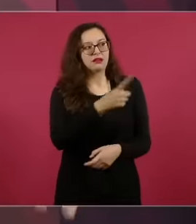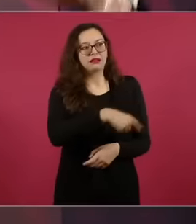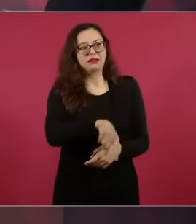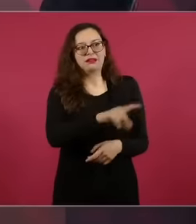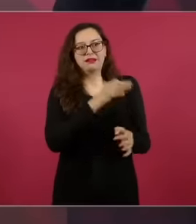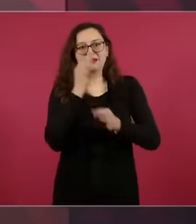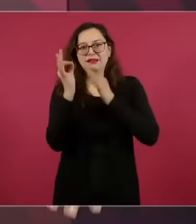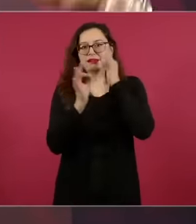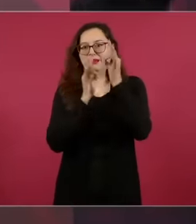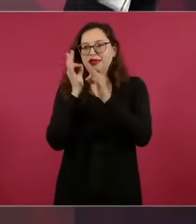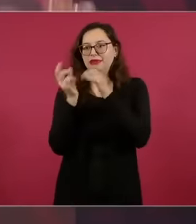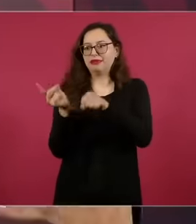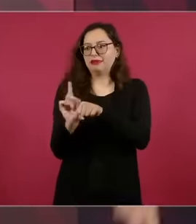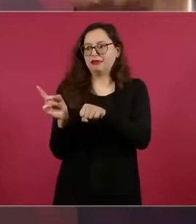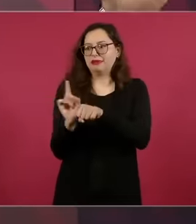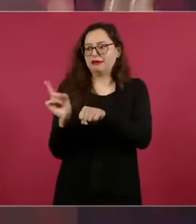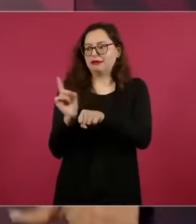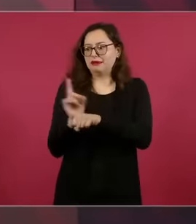bombardeo.